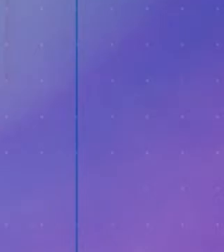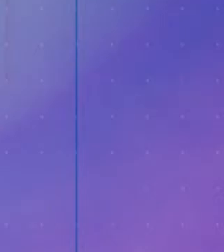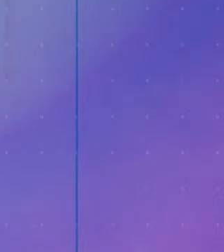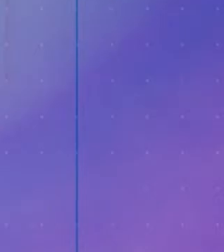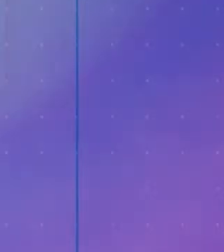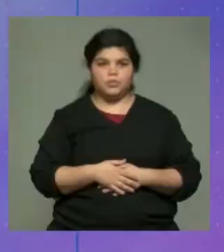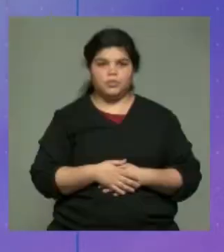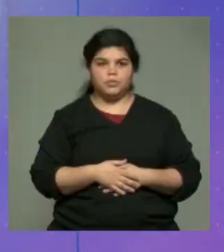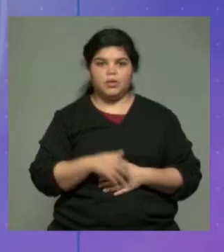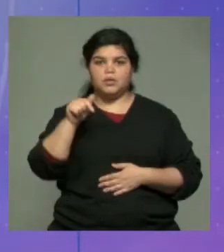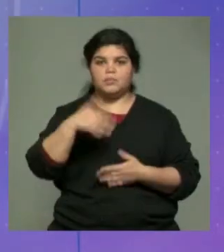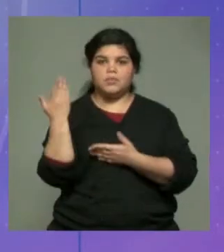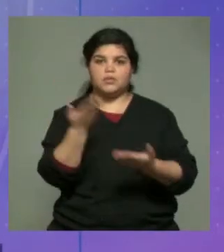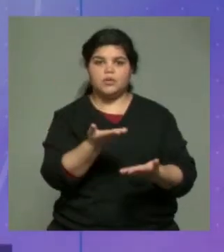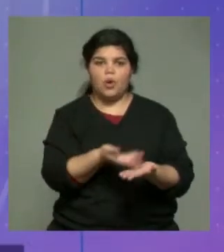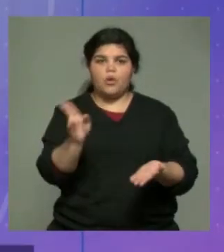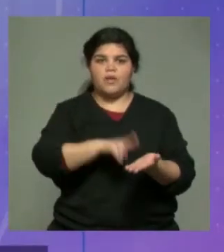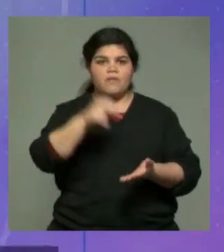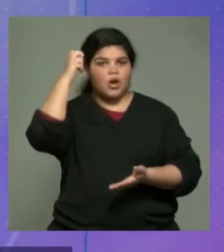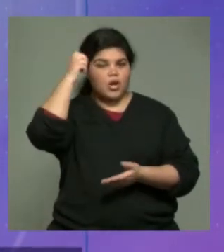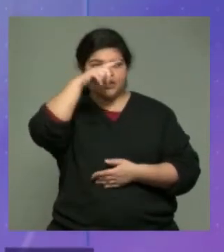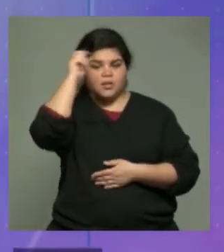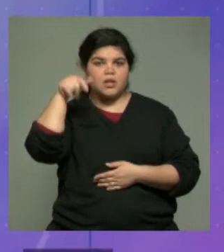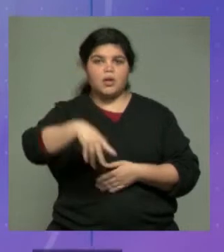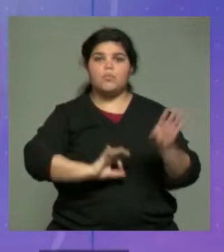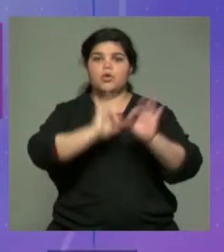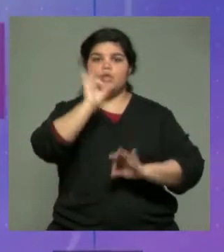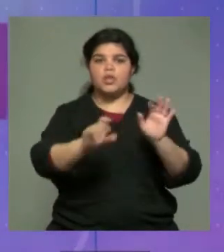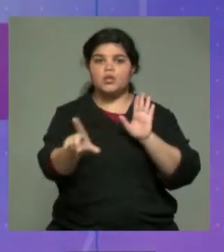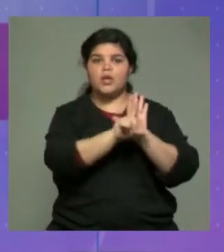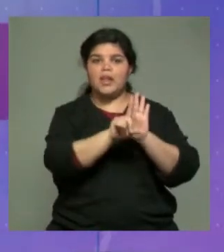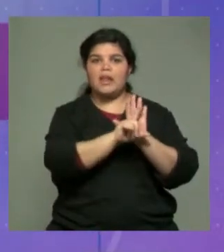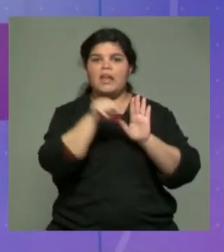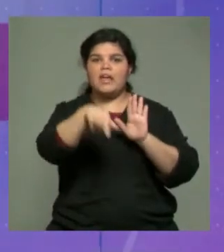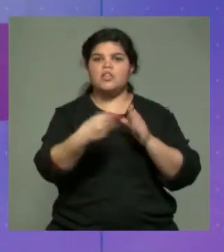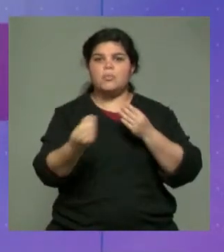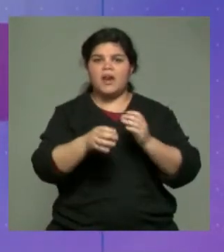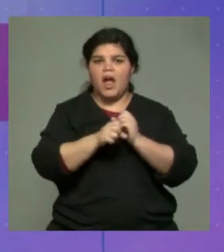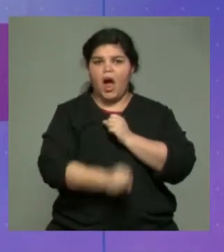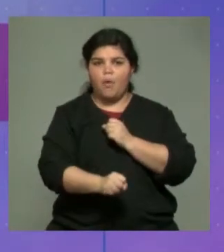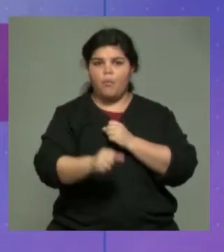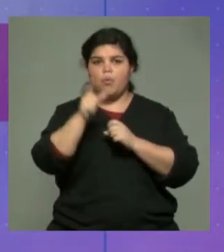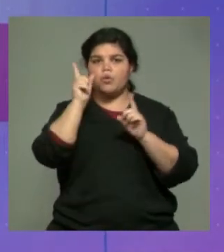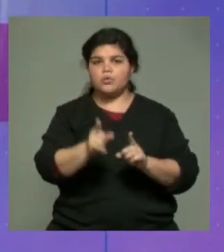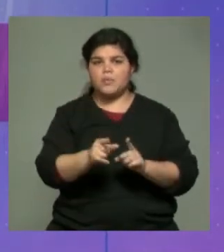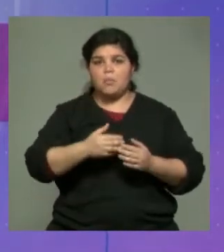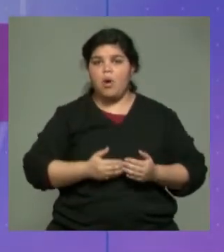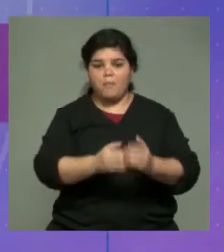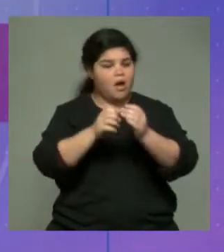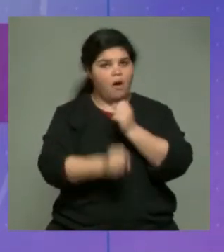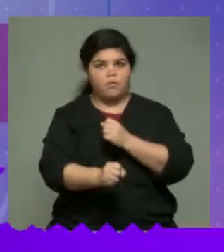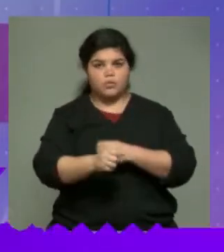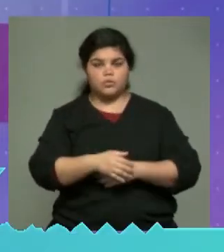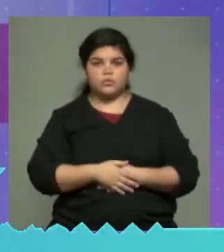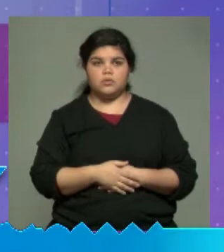Se presentó nuevamente en el Congreso Nacional un proyecto de ley que tiene que ver con la interrupción voluntaria del embarazo.